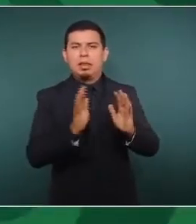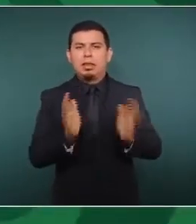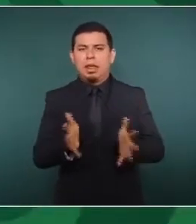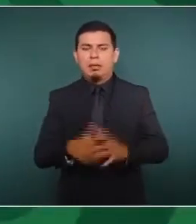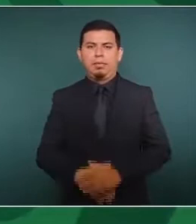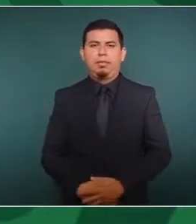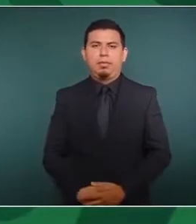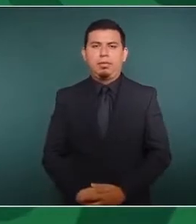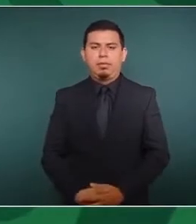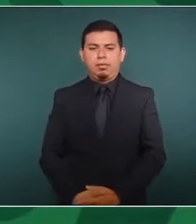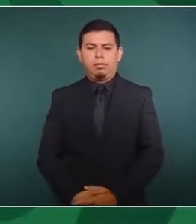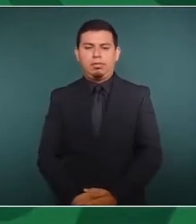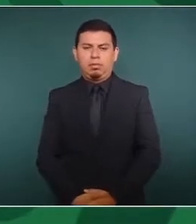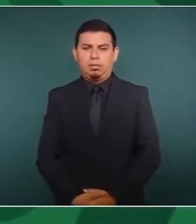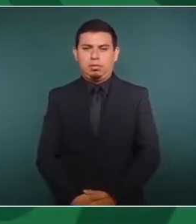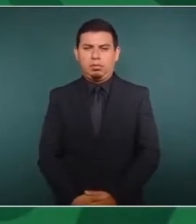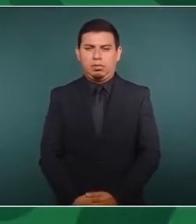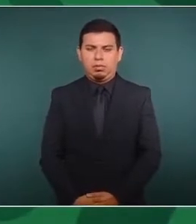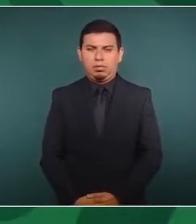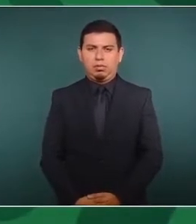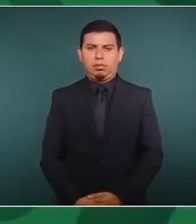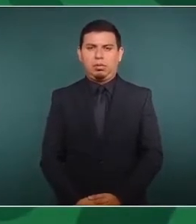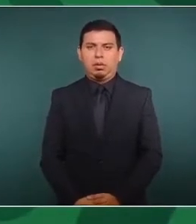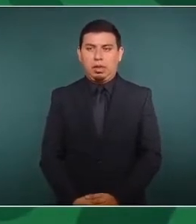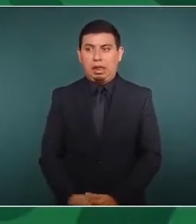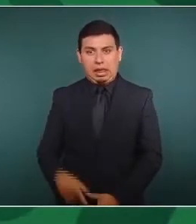un dictamen del INE.